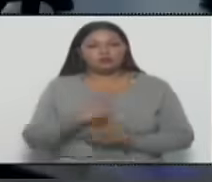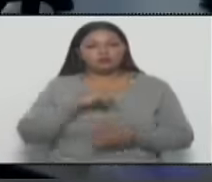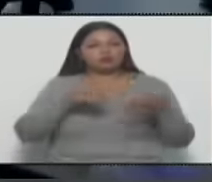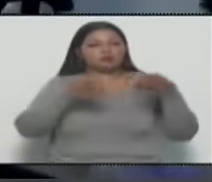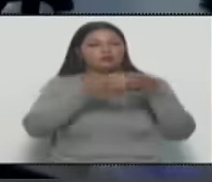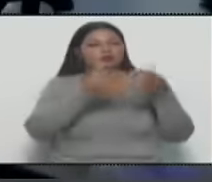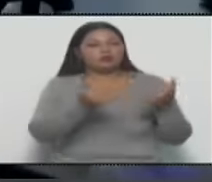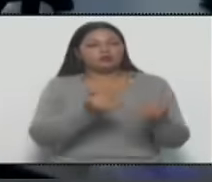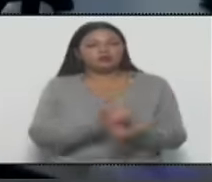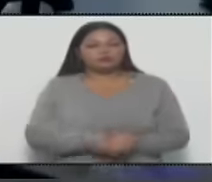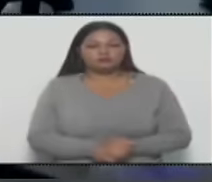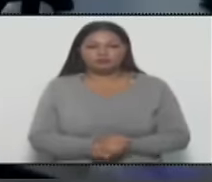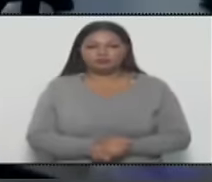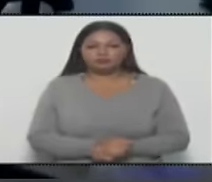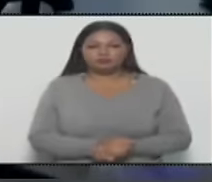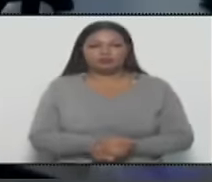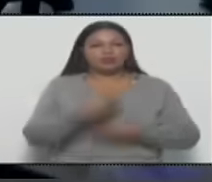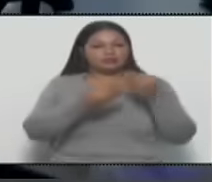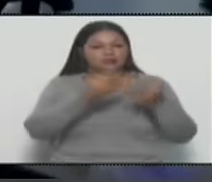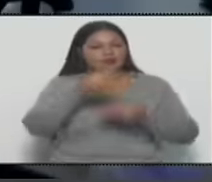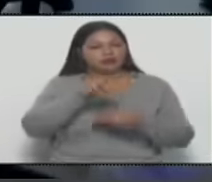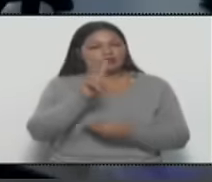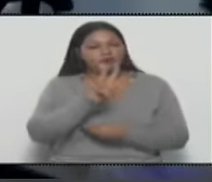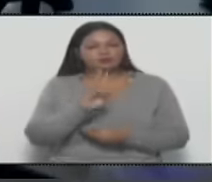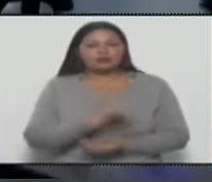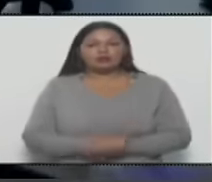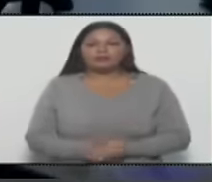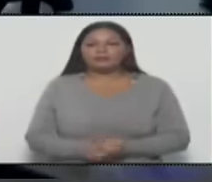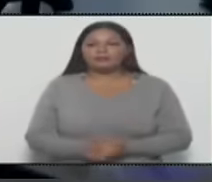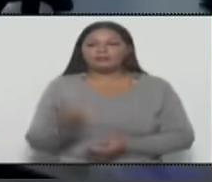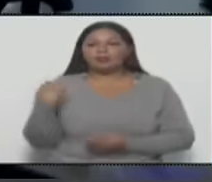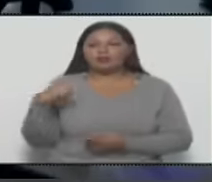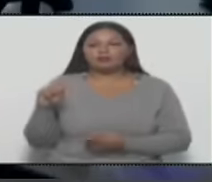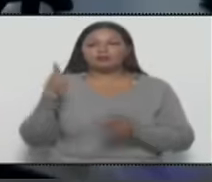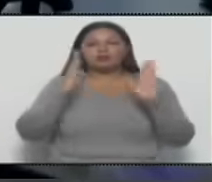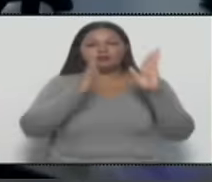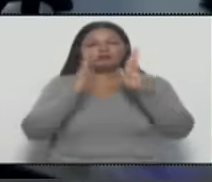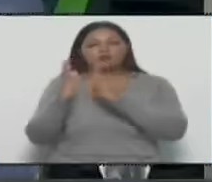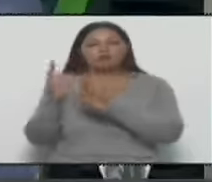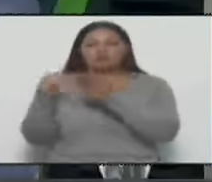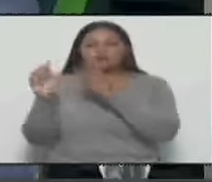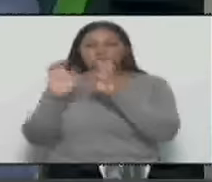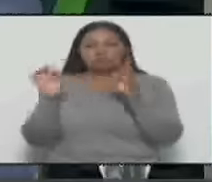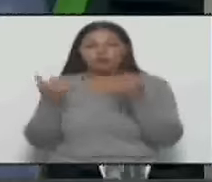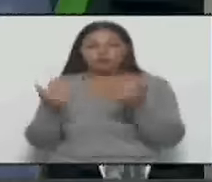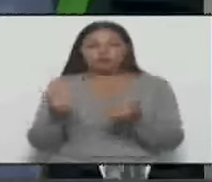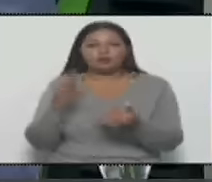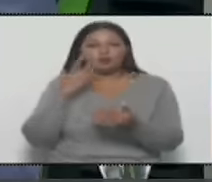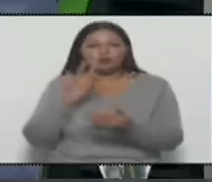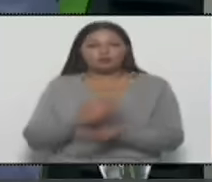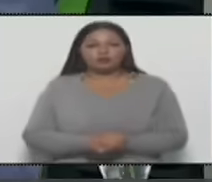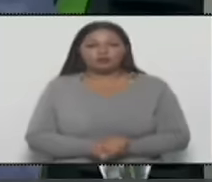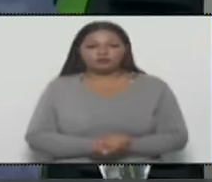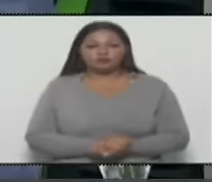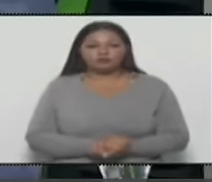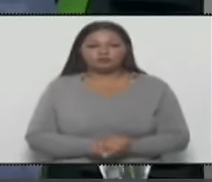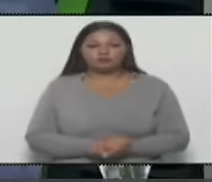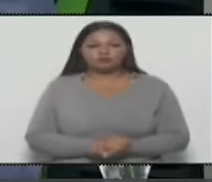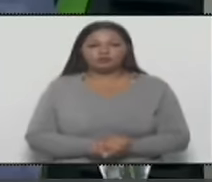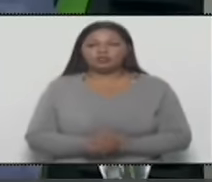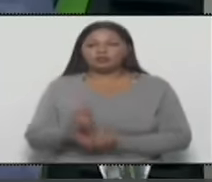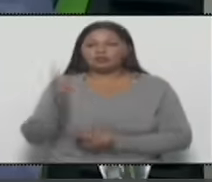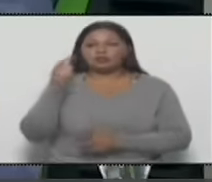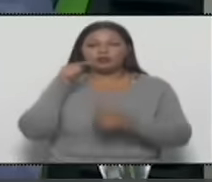plataformas? Tenemos que ser desde Venezuela. Sí, tenemos que estructurarnos o vernos en diferentes dimensiones. Por ejemplo, está la primera